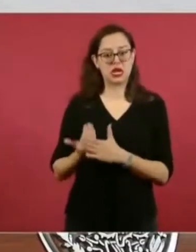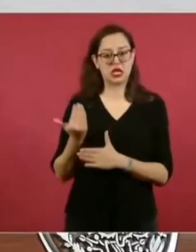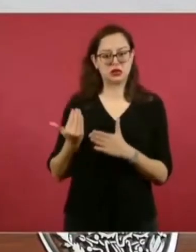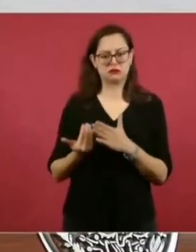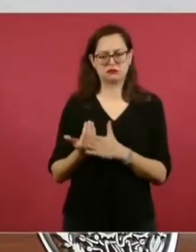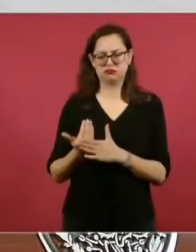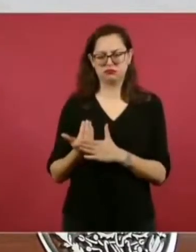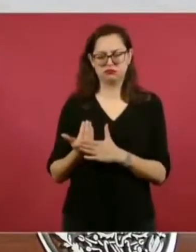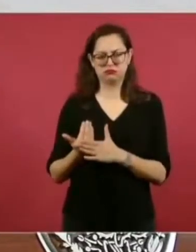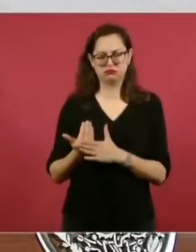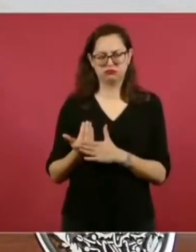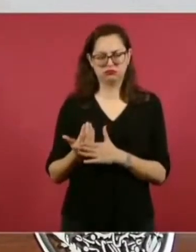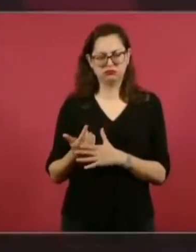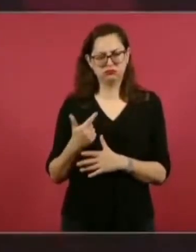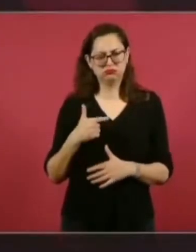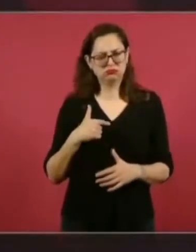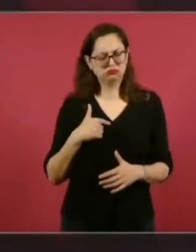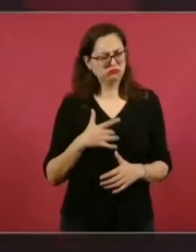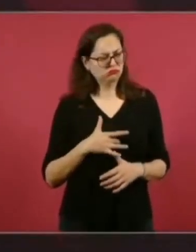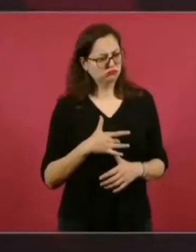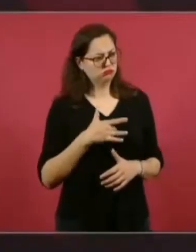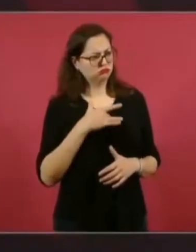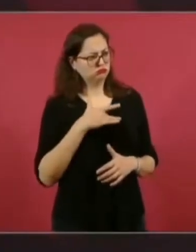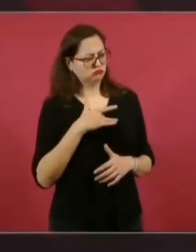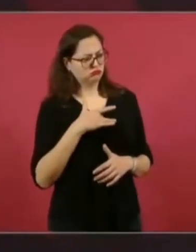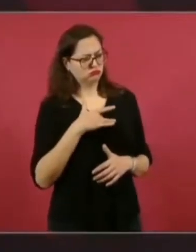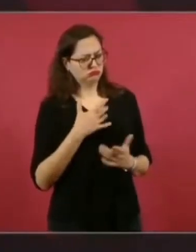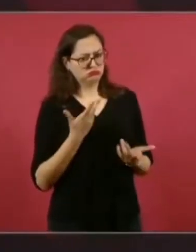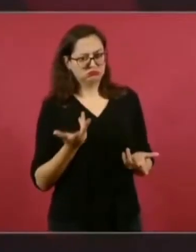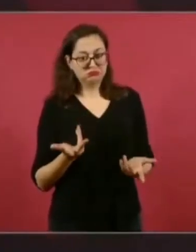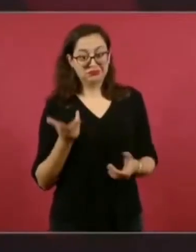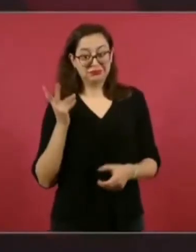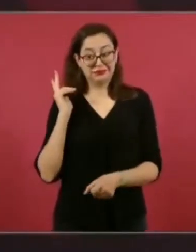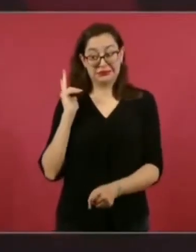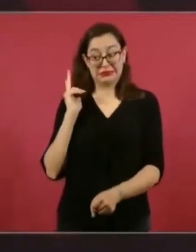O sea, no en vivo, por aquello de que